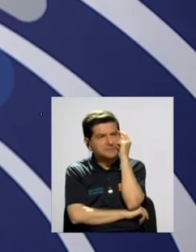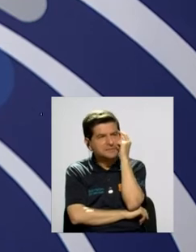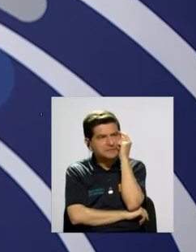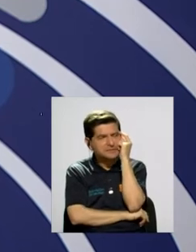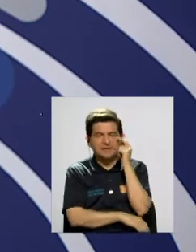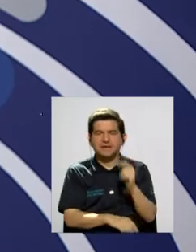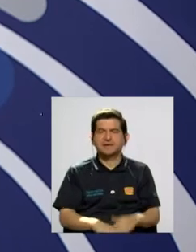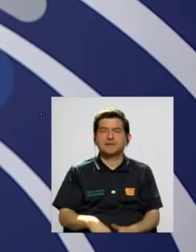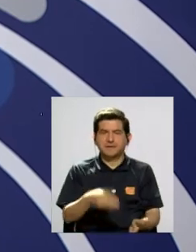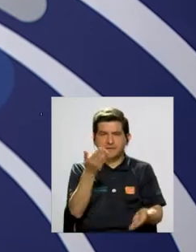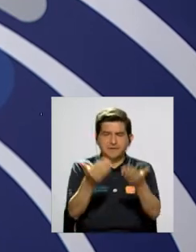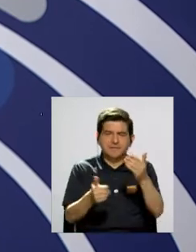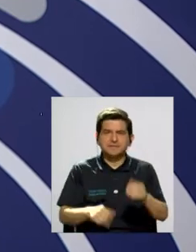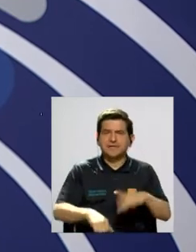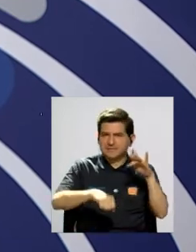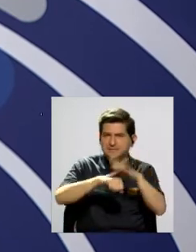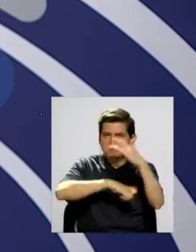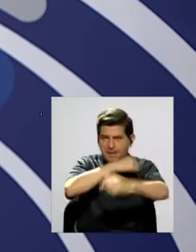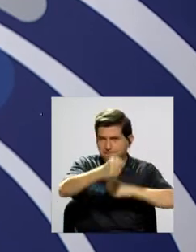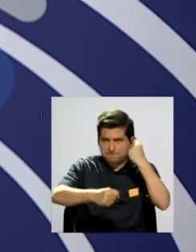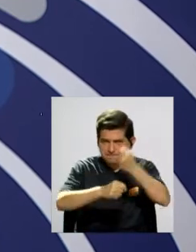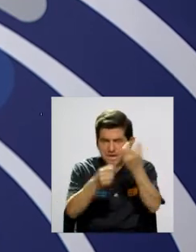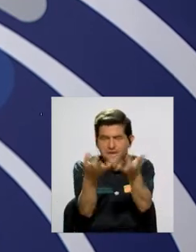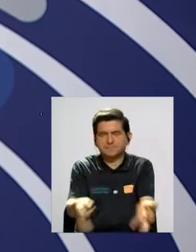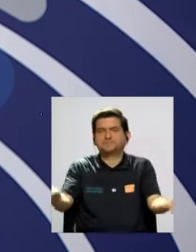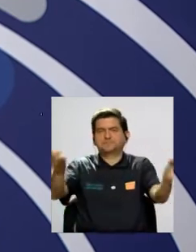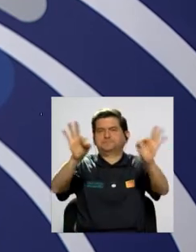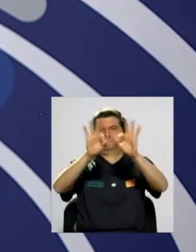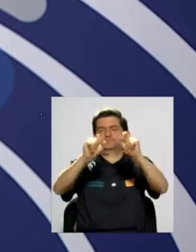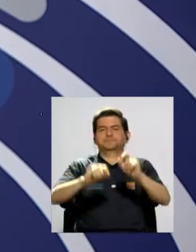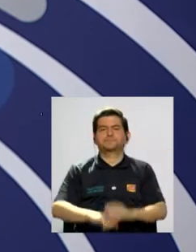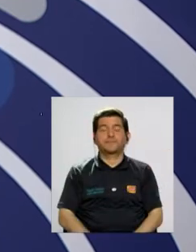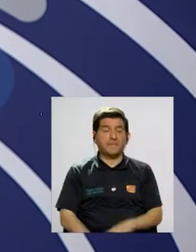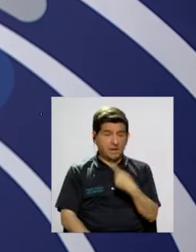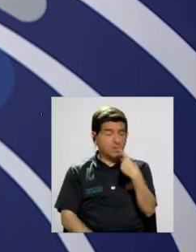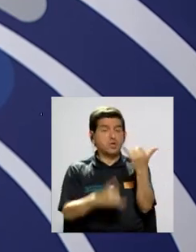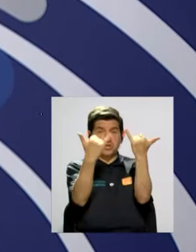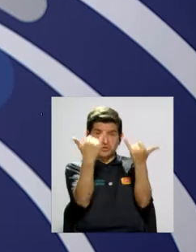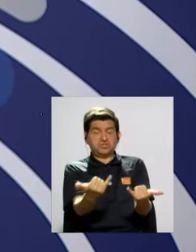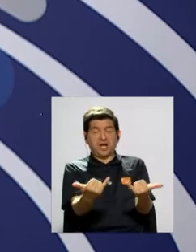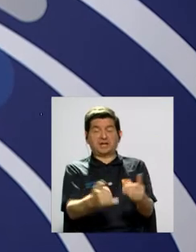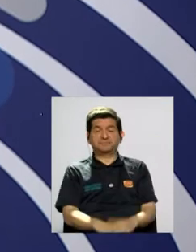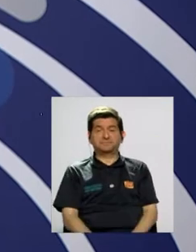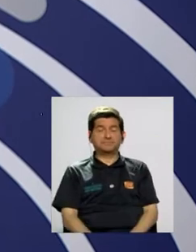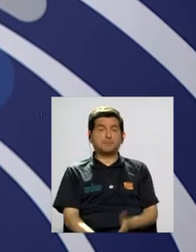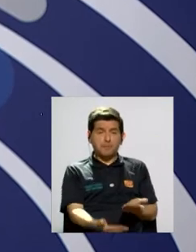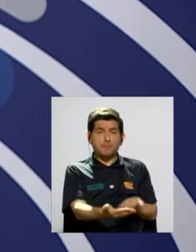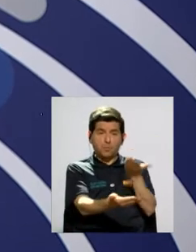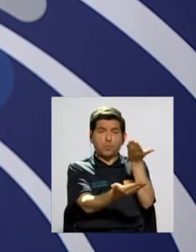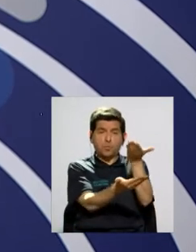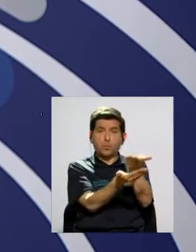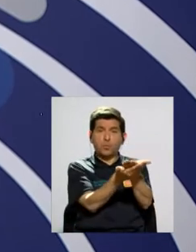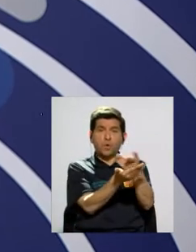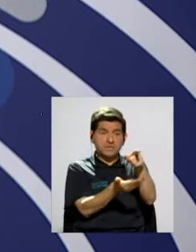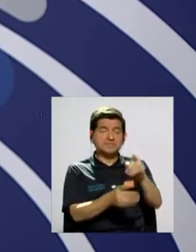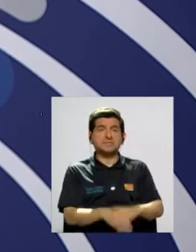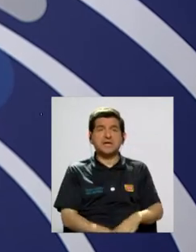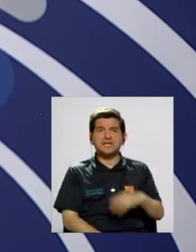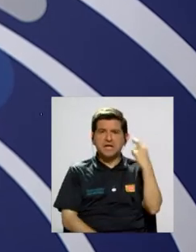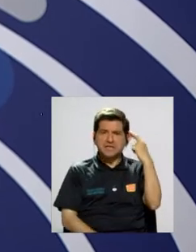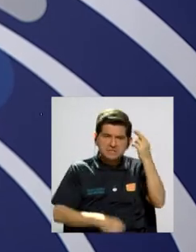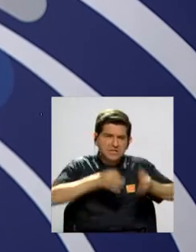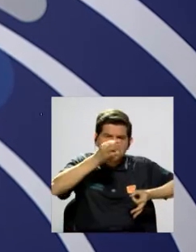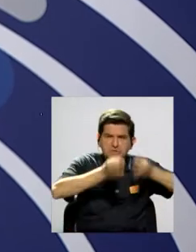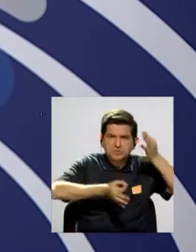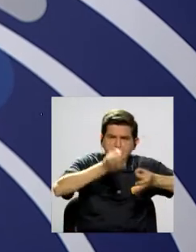las primeras infancias es esencial. Él lo ha dicho, él dice que su propuesta, de hecho así fue como justificó el hecho